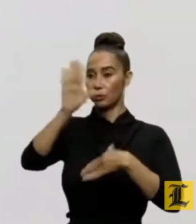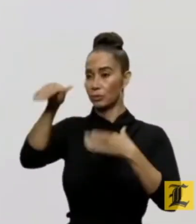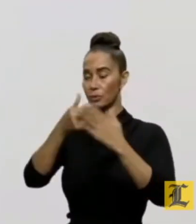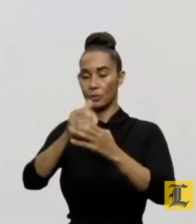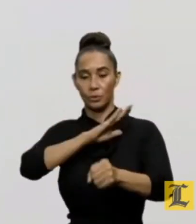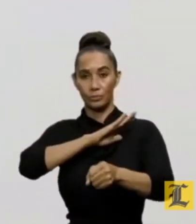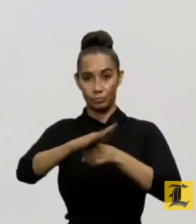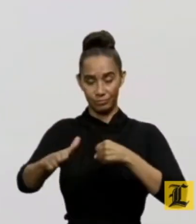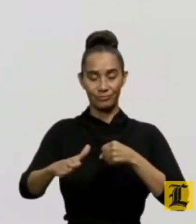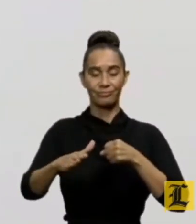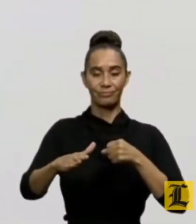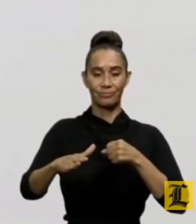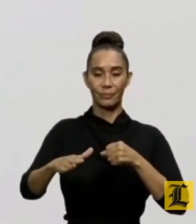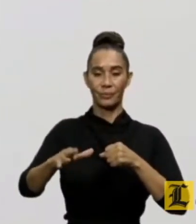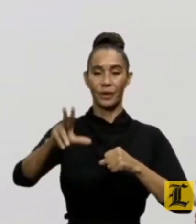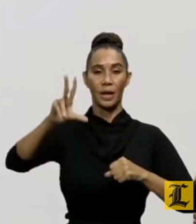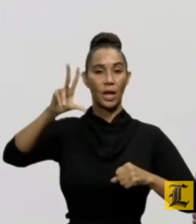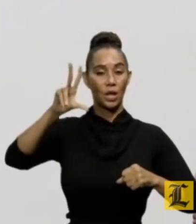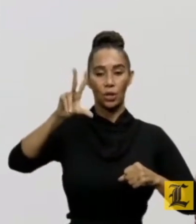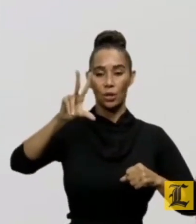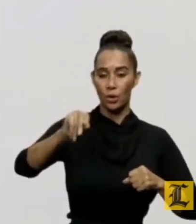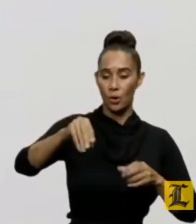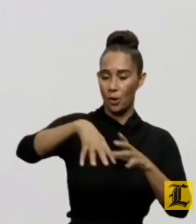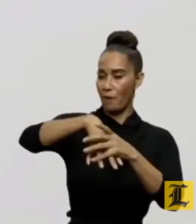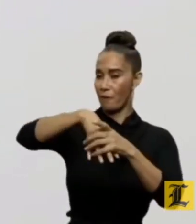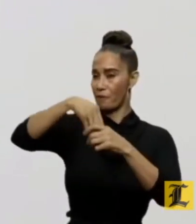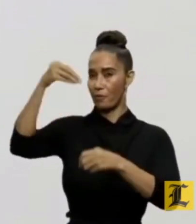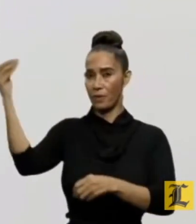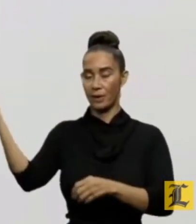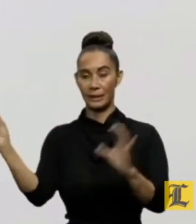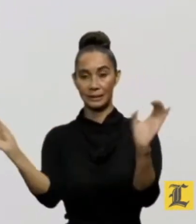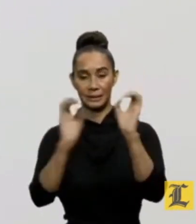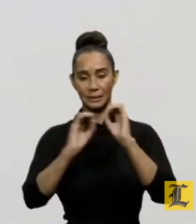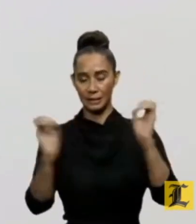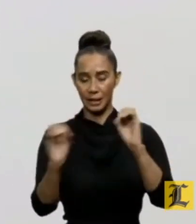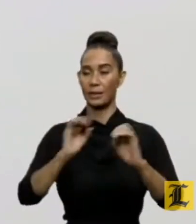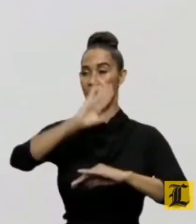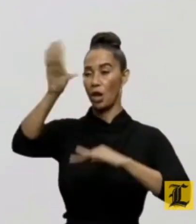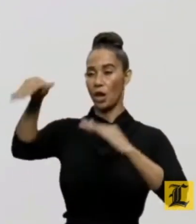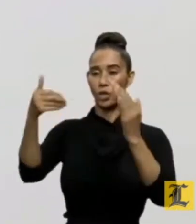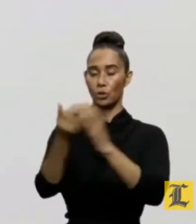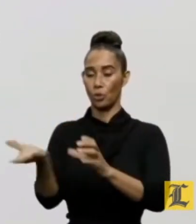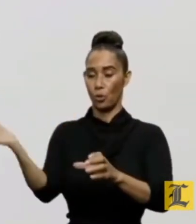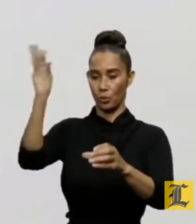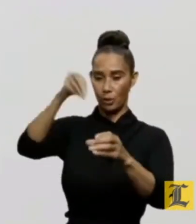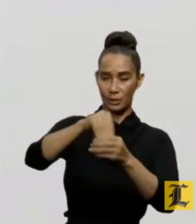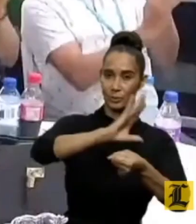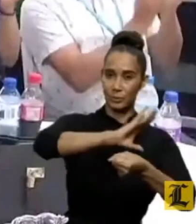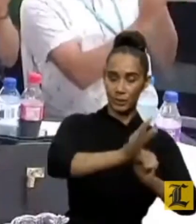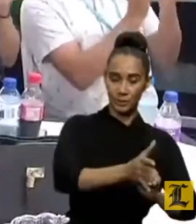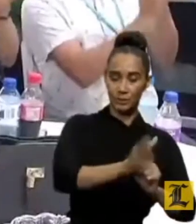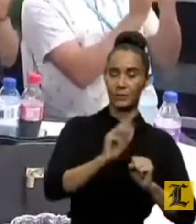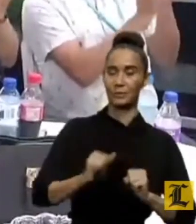cumplimos. De no dejar a nadie atrás en la crisis y en la pandemia.